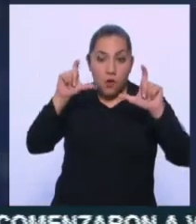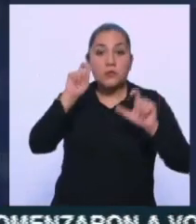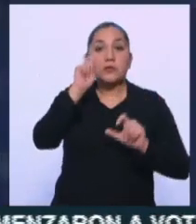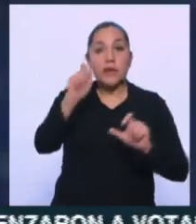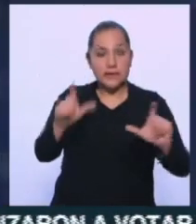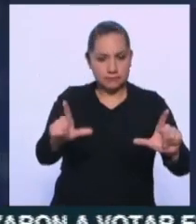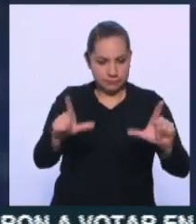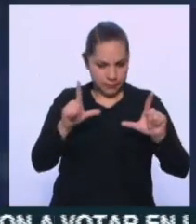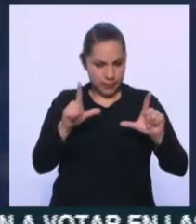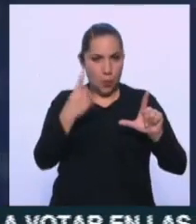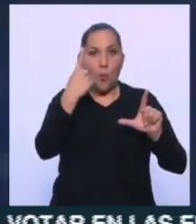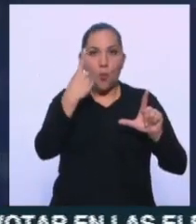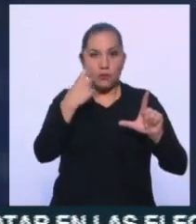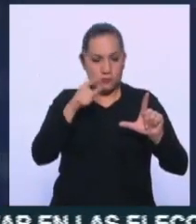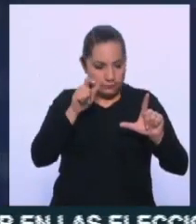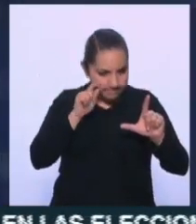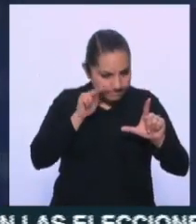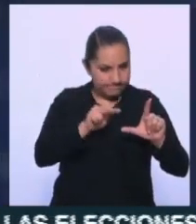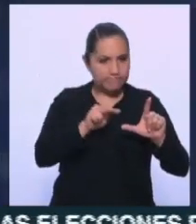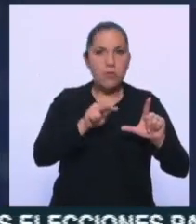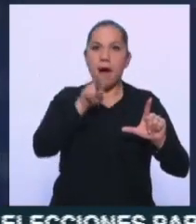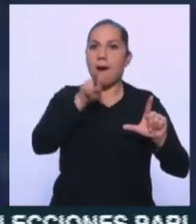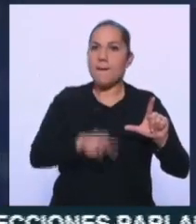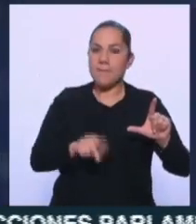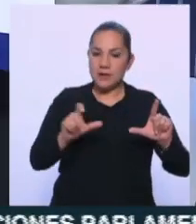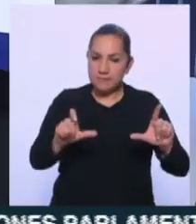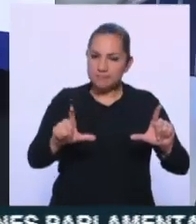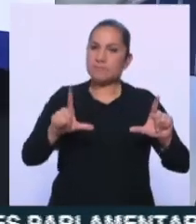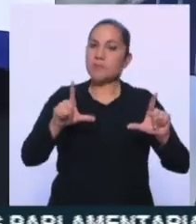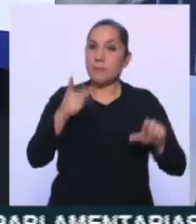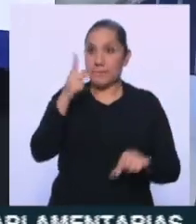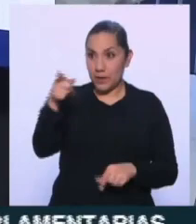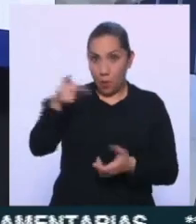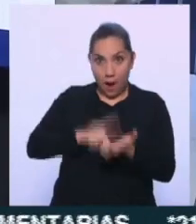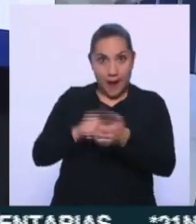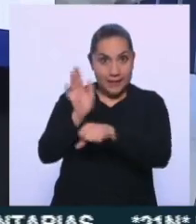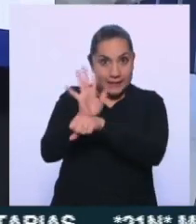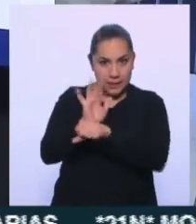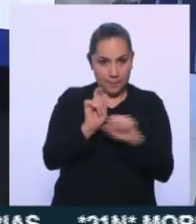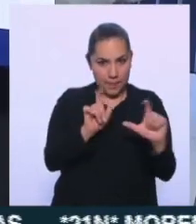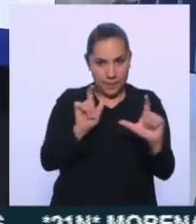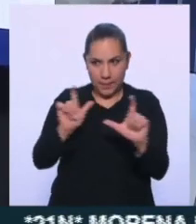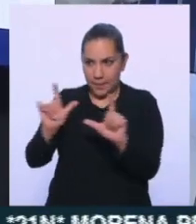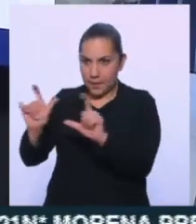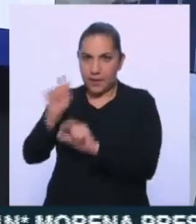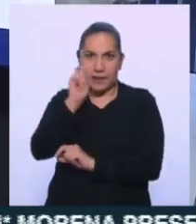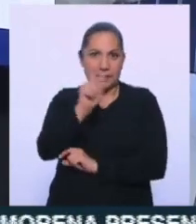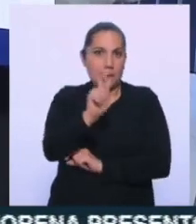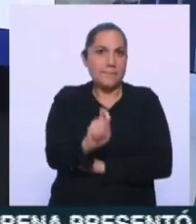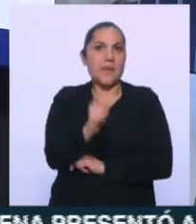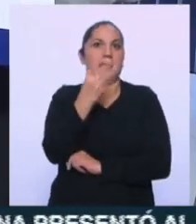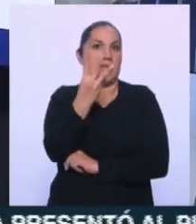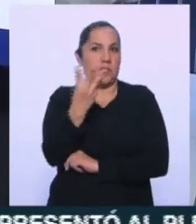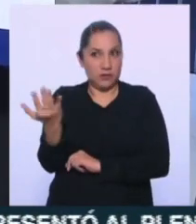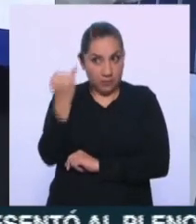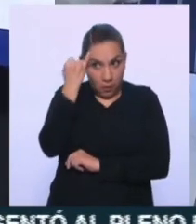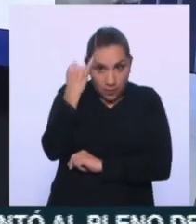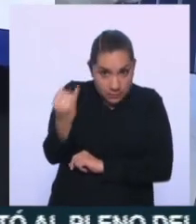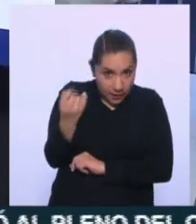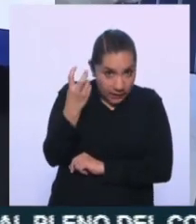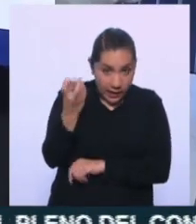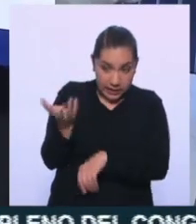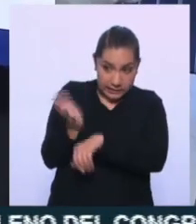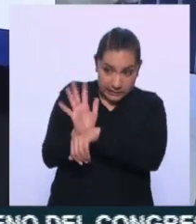un segundo. Y sobre esto, una cuarta transformación sería inconcebible sin el cine. Exactamente, ¿no? Yo creo, y también en ese